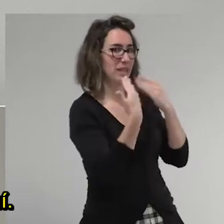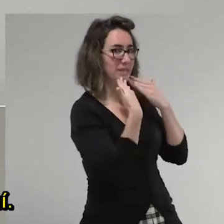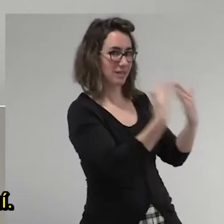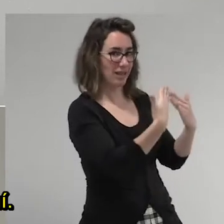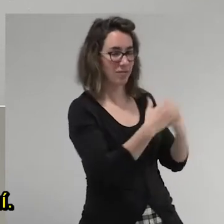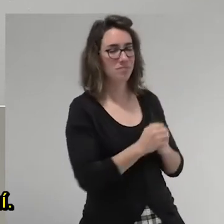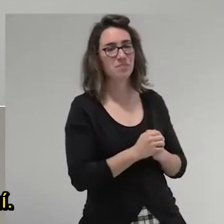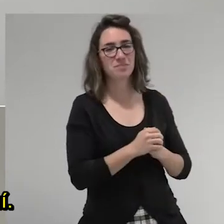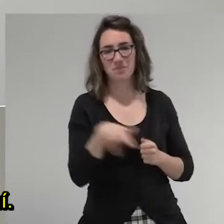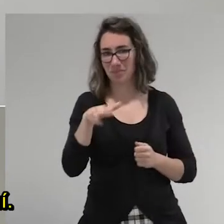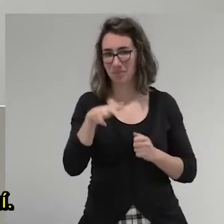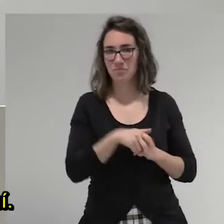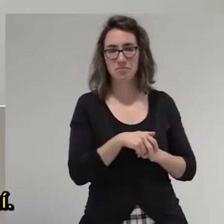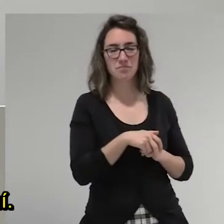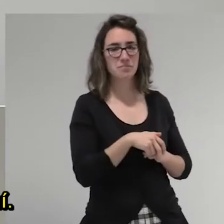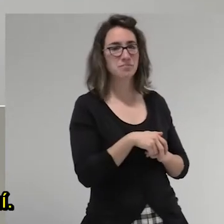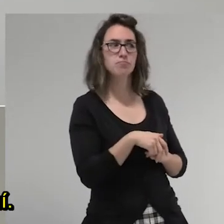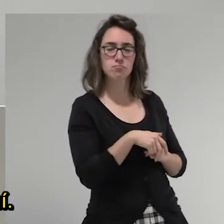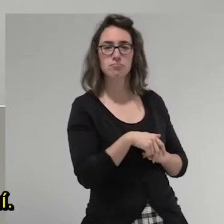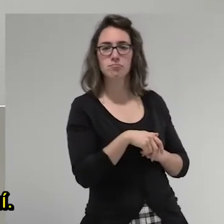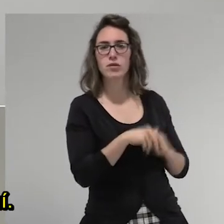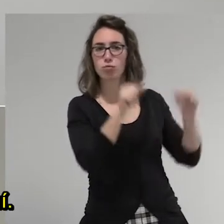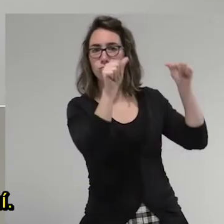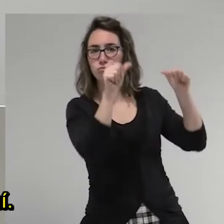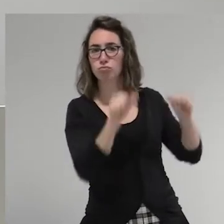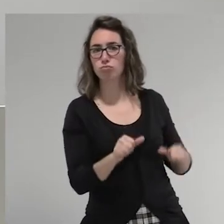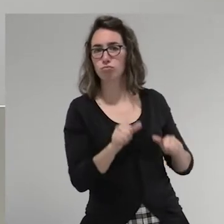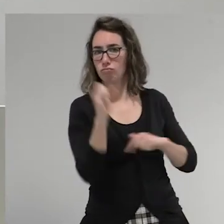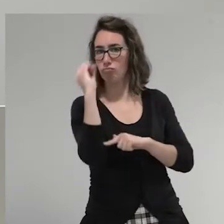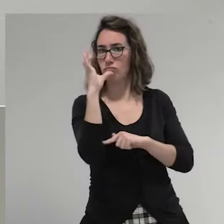Muy interesante todo lo que nos ha transmitido hoy aquí.